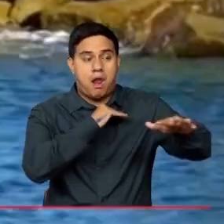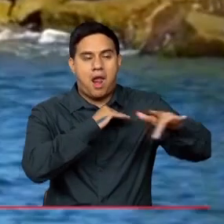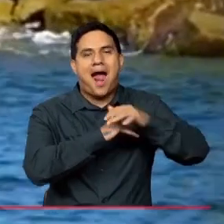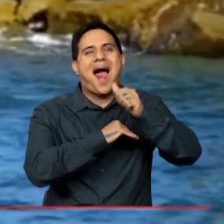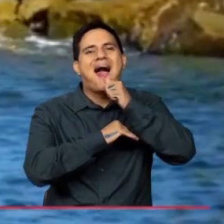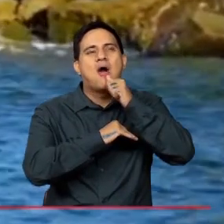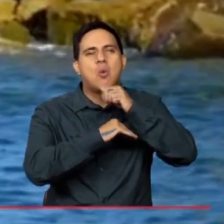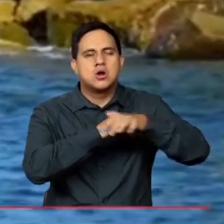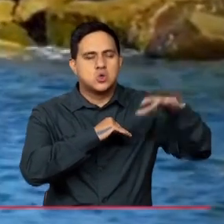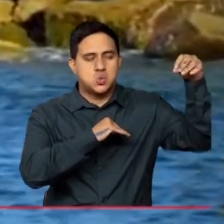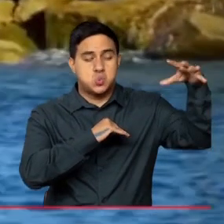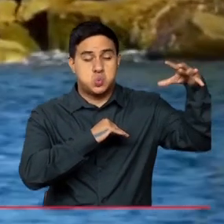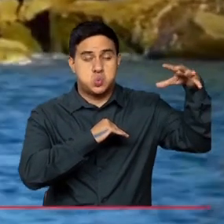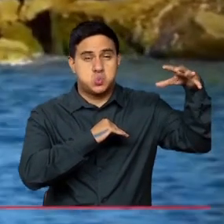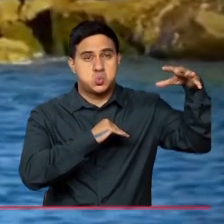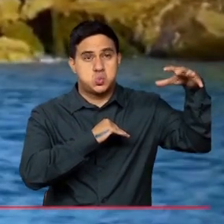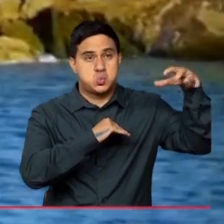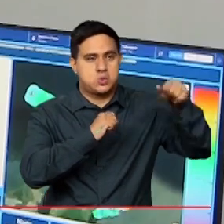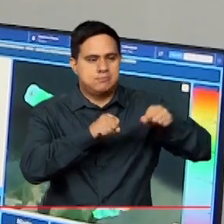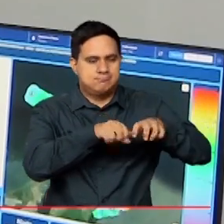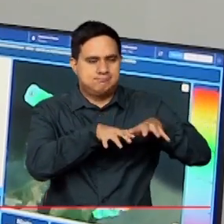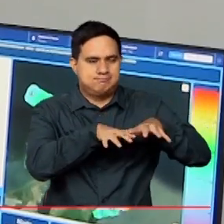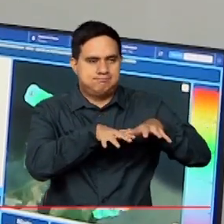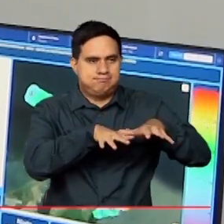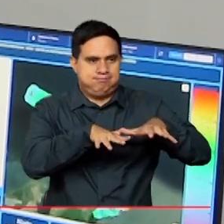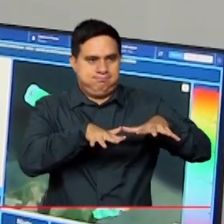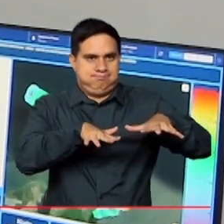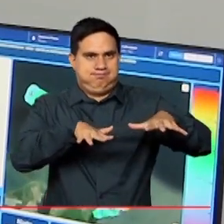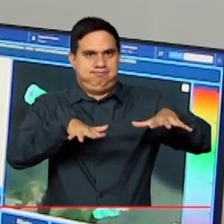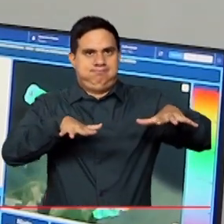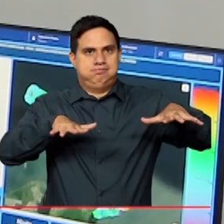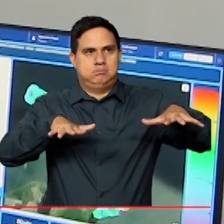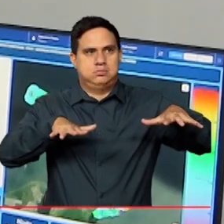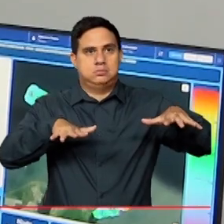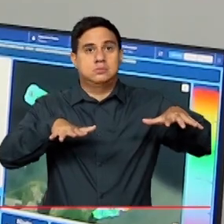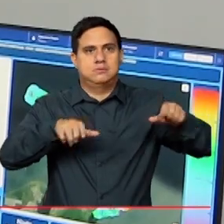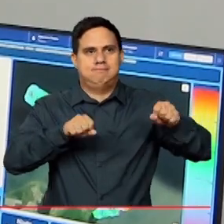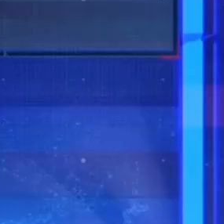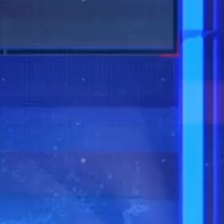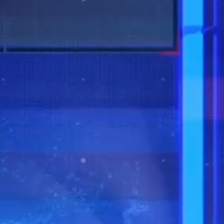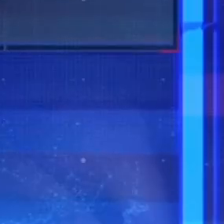eso afecta en este caso las mareas, porque asciende un poco el